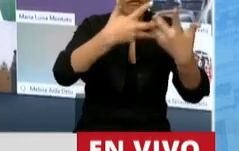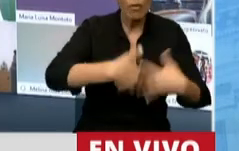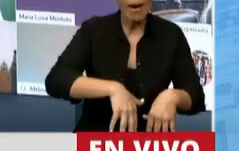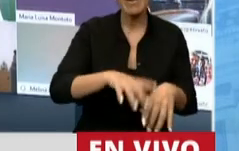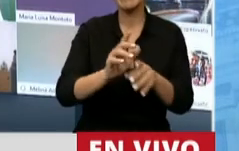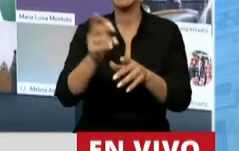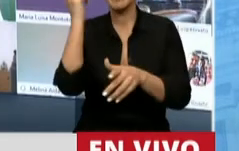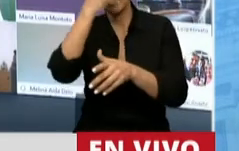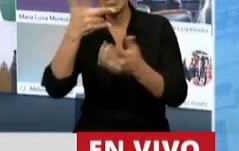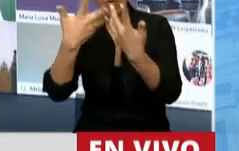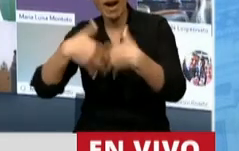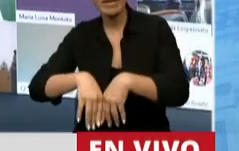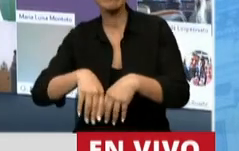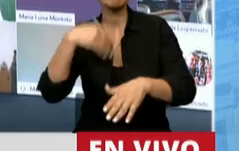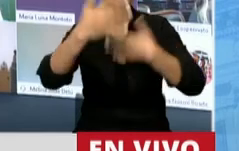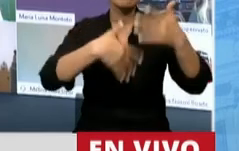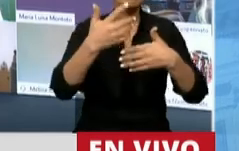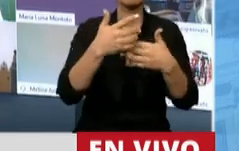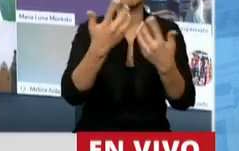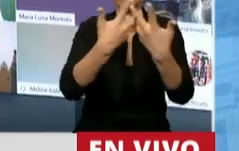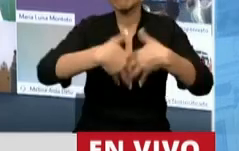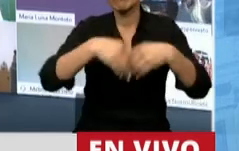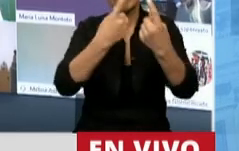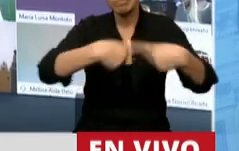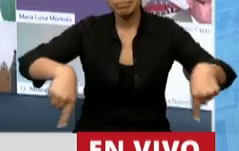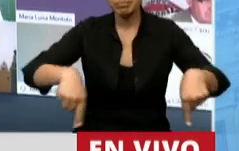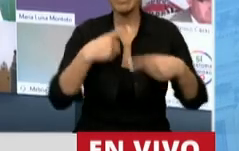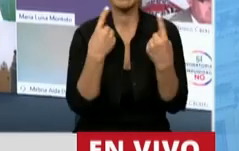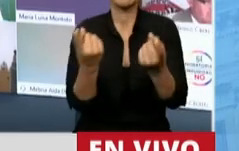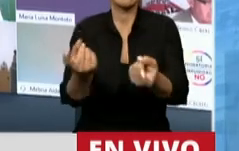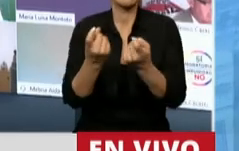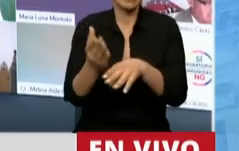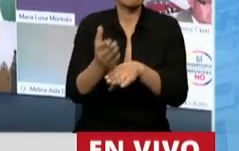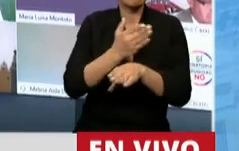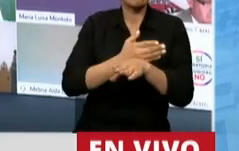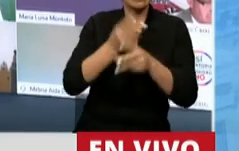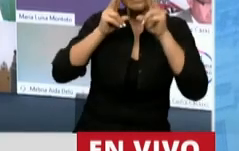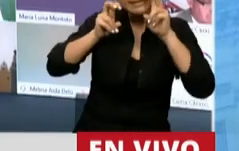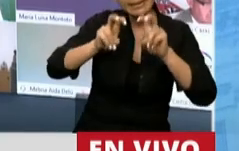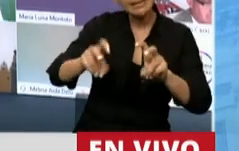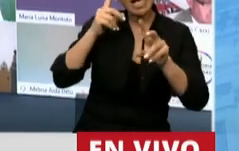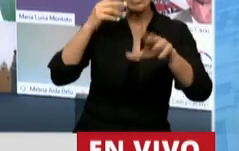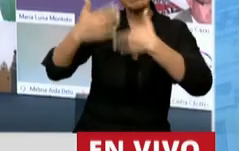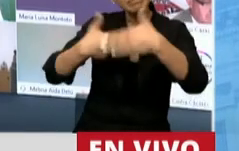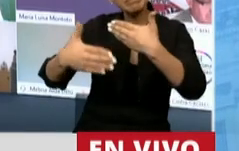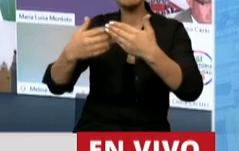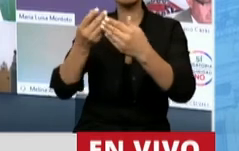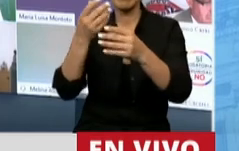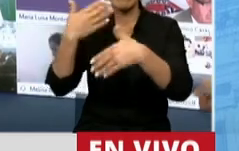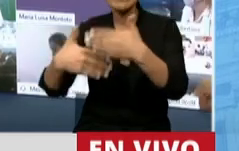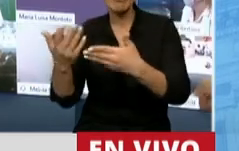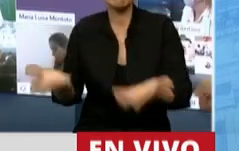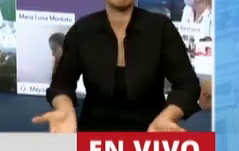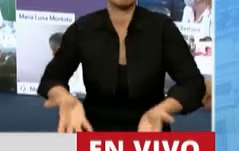desarrollos informáticos y que requieren la capacitación, la investigación y desarrollo y que